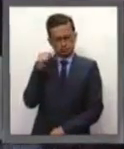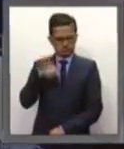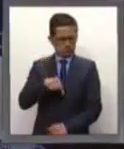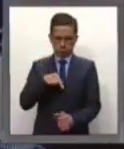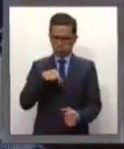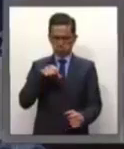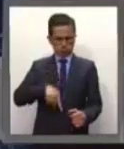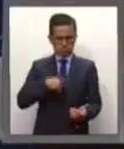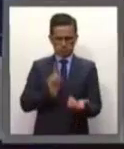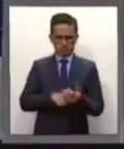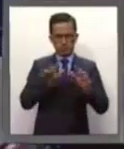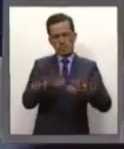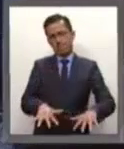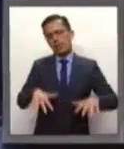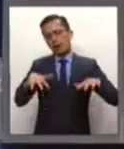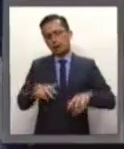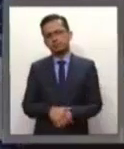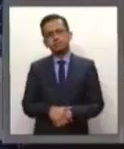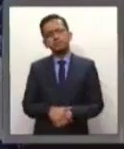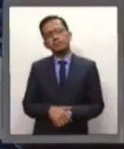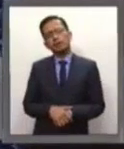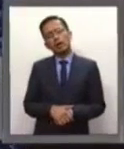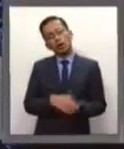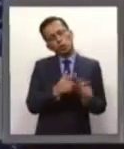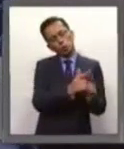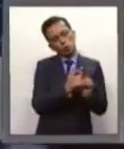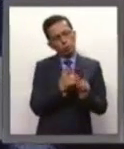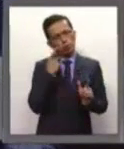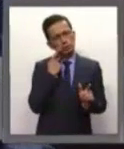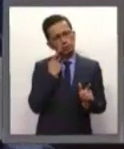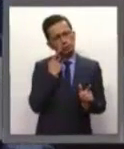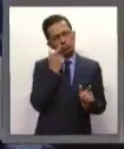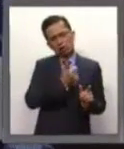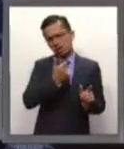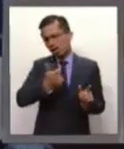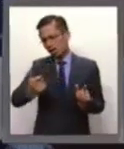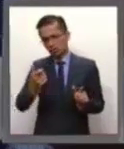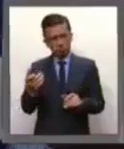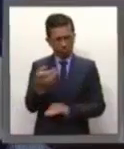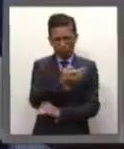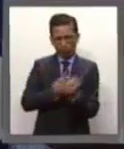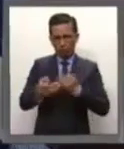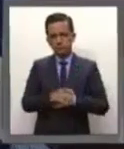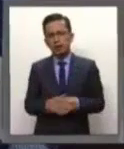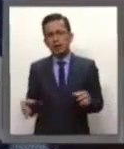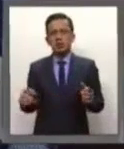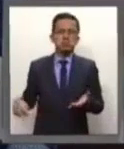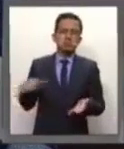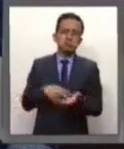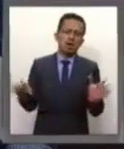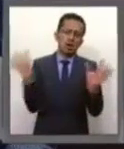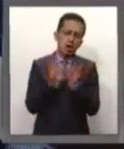recinto todos los partidos políticos hablaban sobre el compromiso que tenían con la